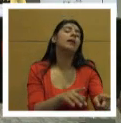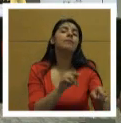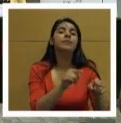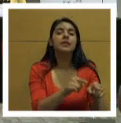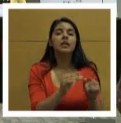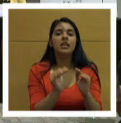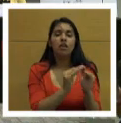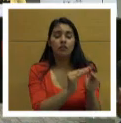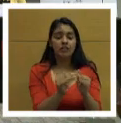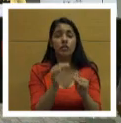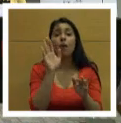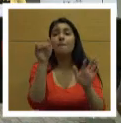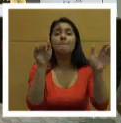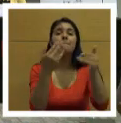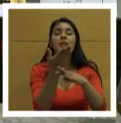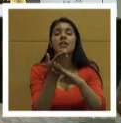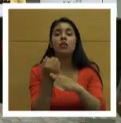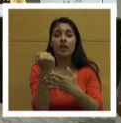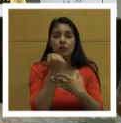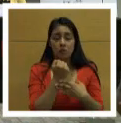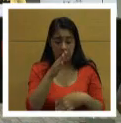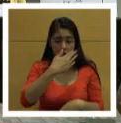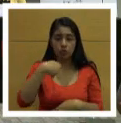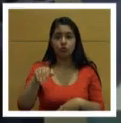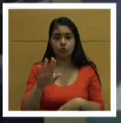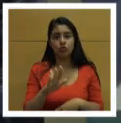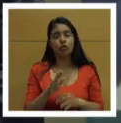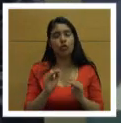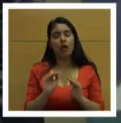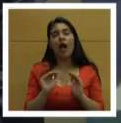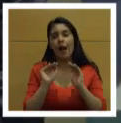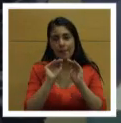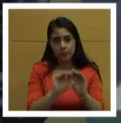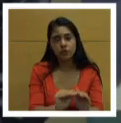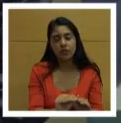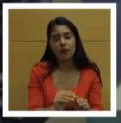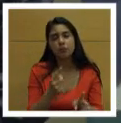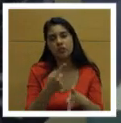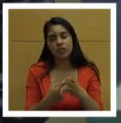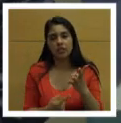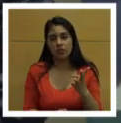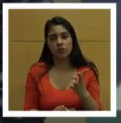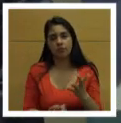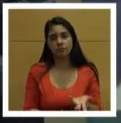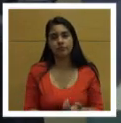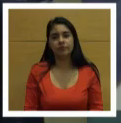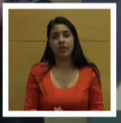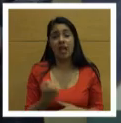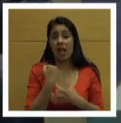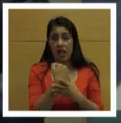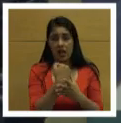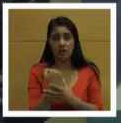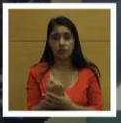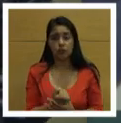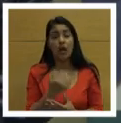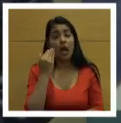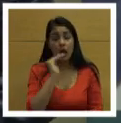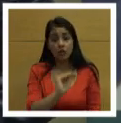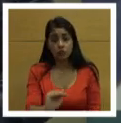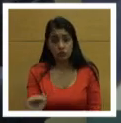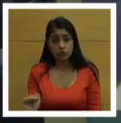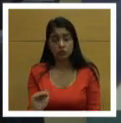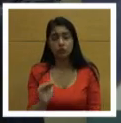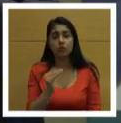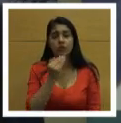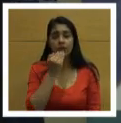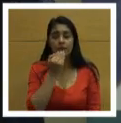a buscar ayuda y nosotros como red, digamos, le dimos bastante ayuda en distintos aspectos. A los menores, digamos, de alguna manera